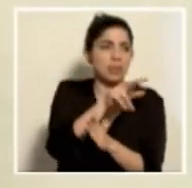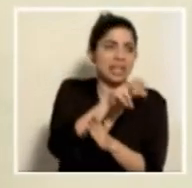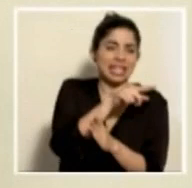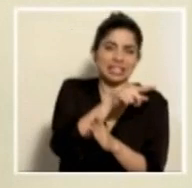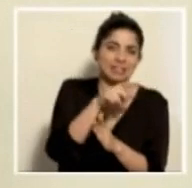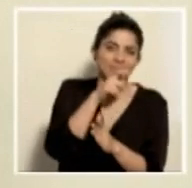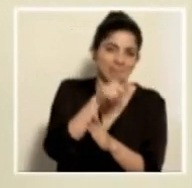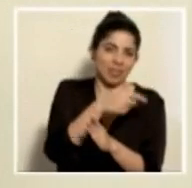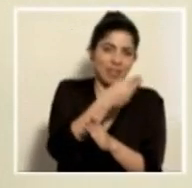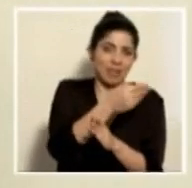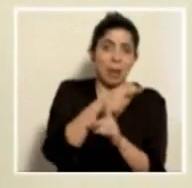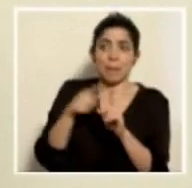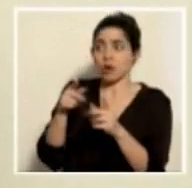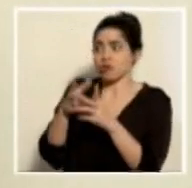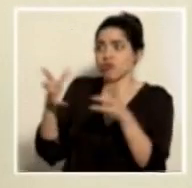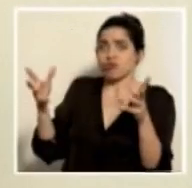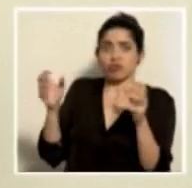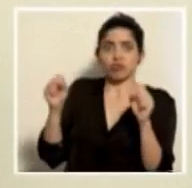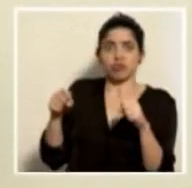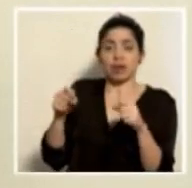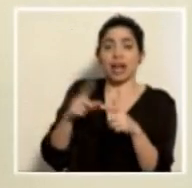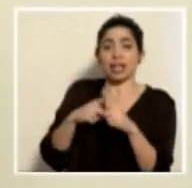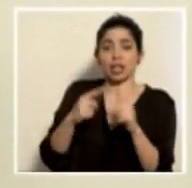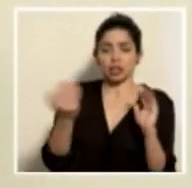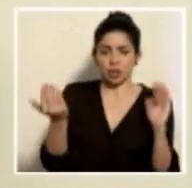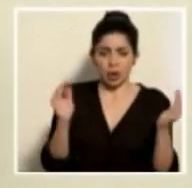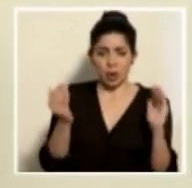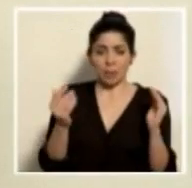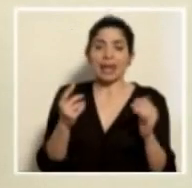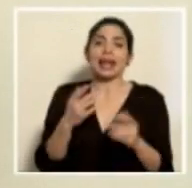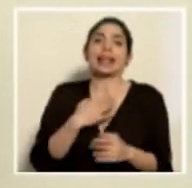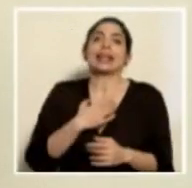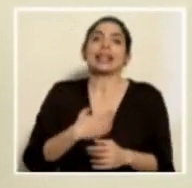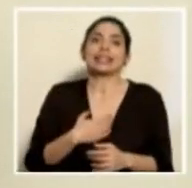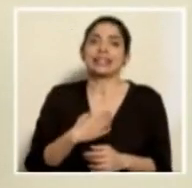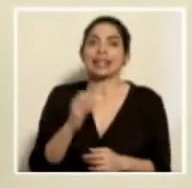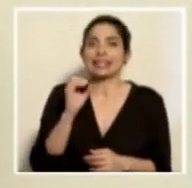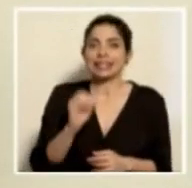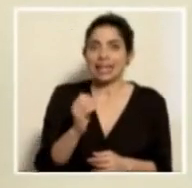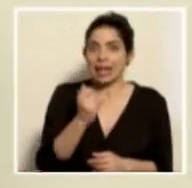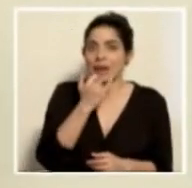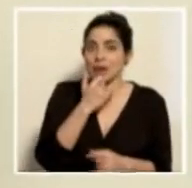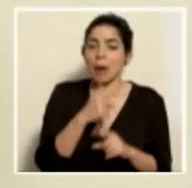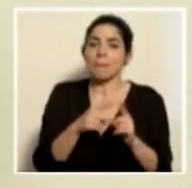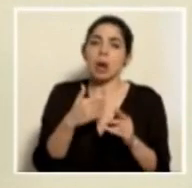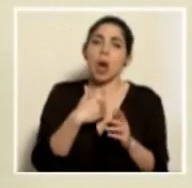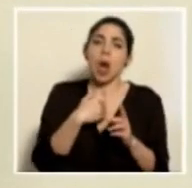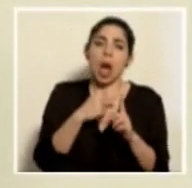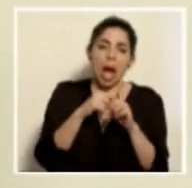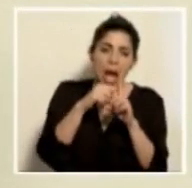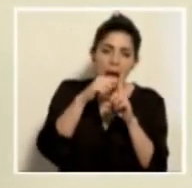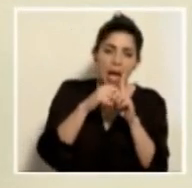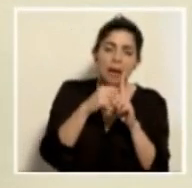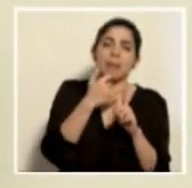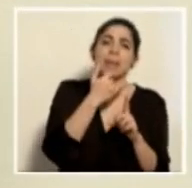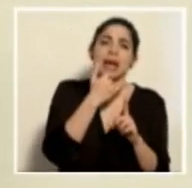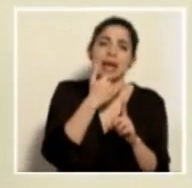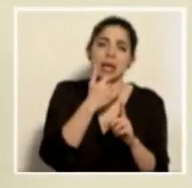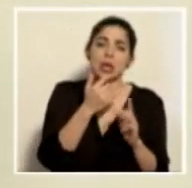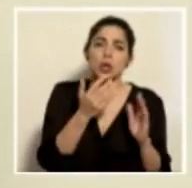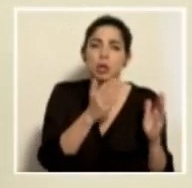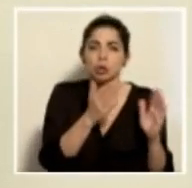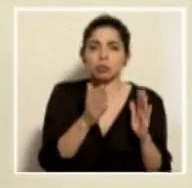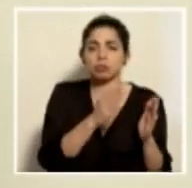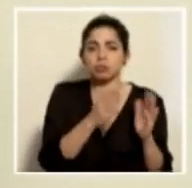cual estadísticamente, pues uno siempre desearía que fuera 0, pero está en un margen de error, digámosle